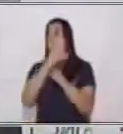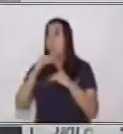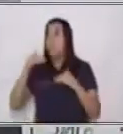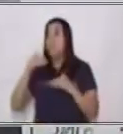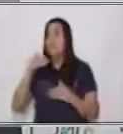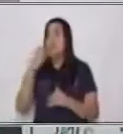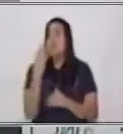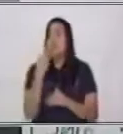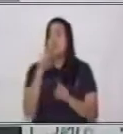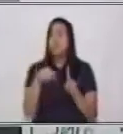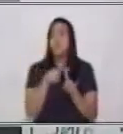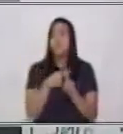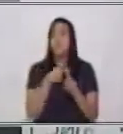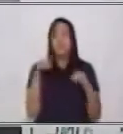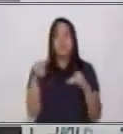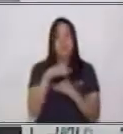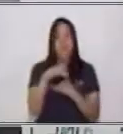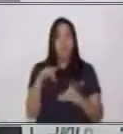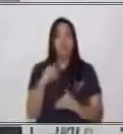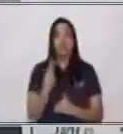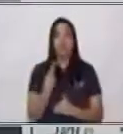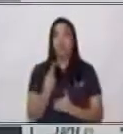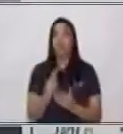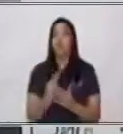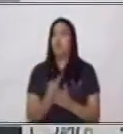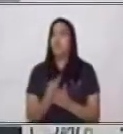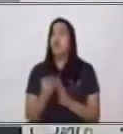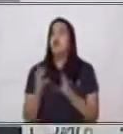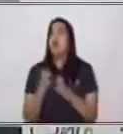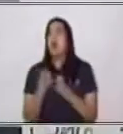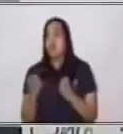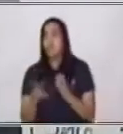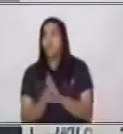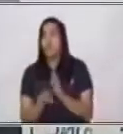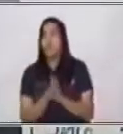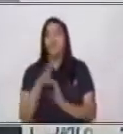El 5 va a pasar a multiplicar al renglón 3.